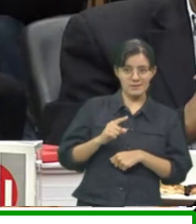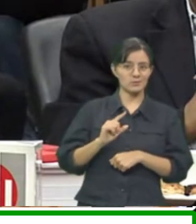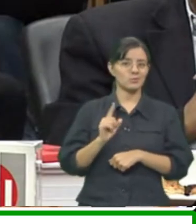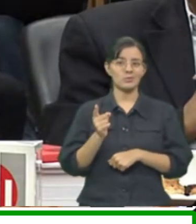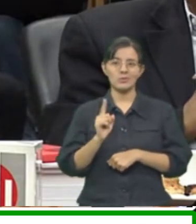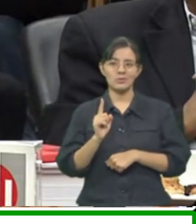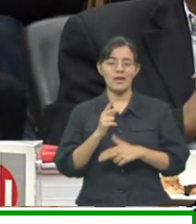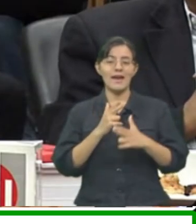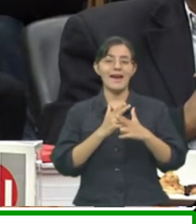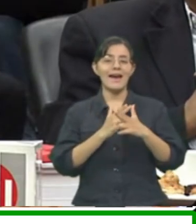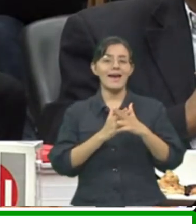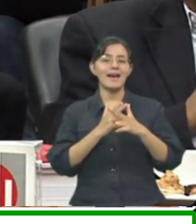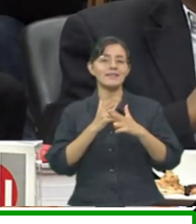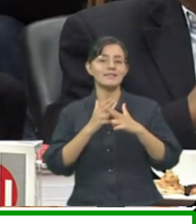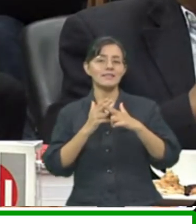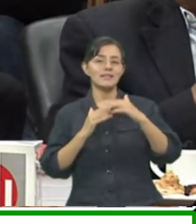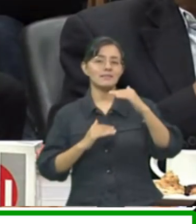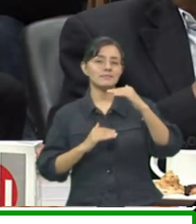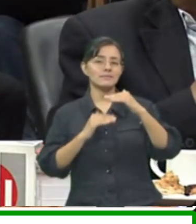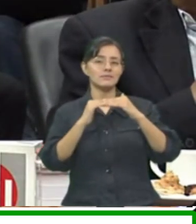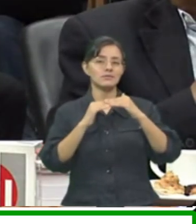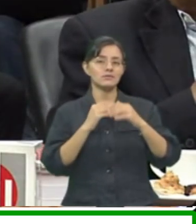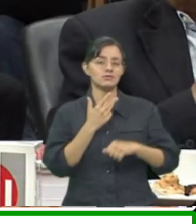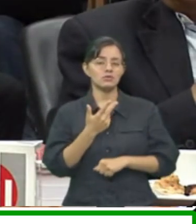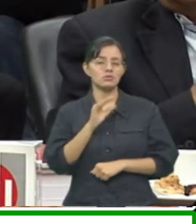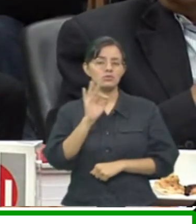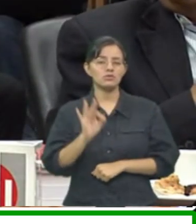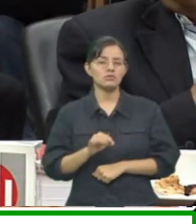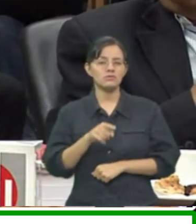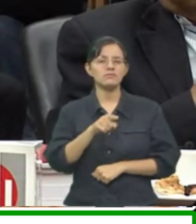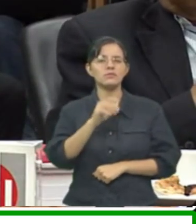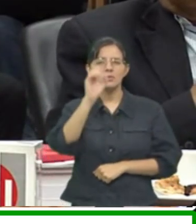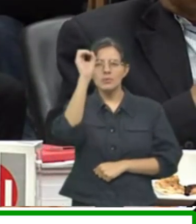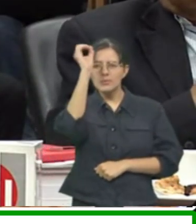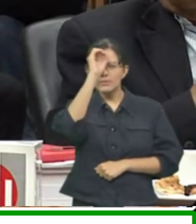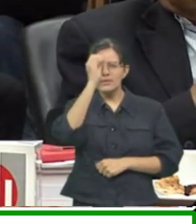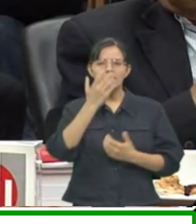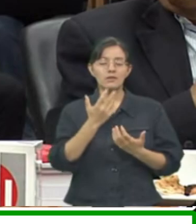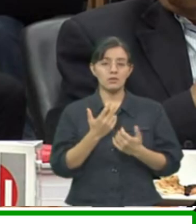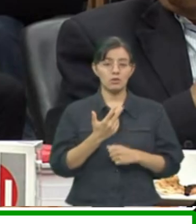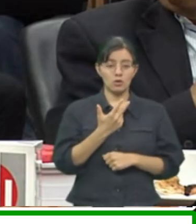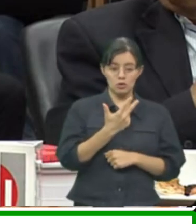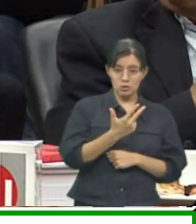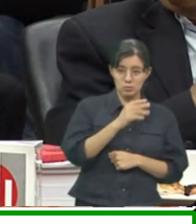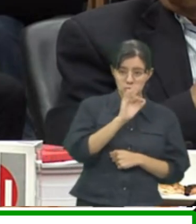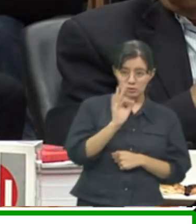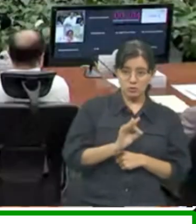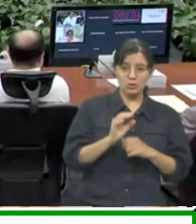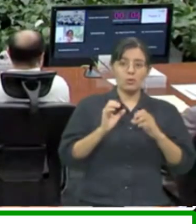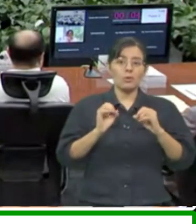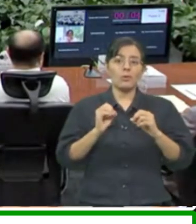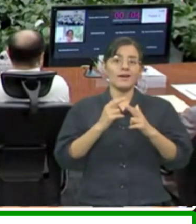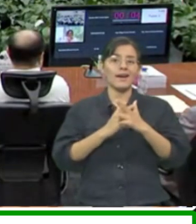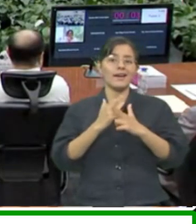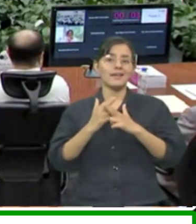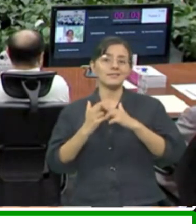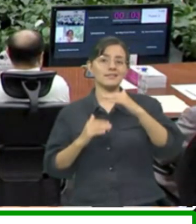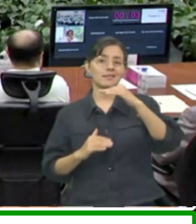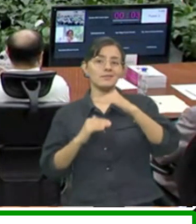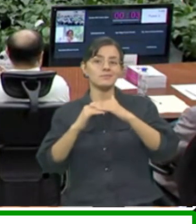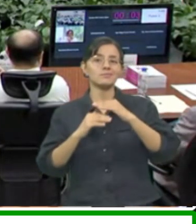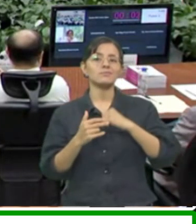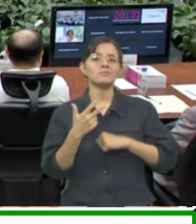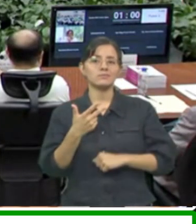8%. ¿Cuál es su posición al respecto? ¿Es 8 o es un hasta 8%? A